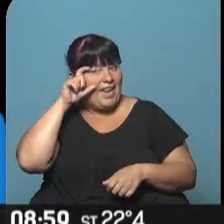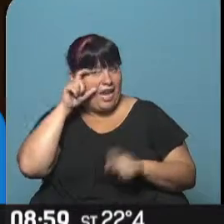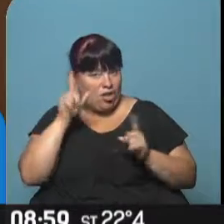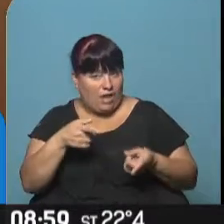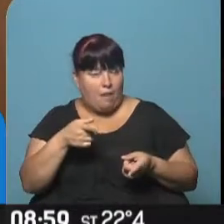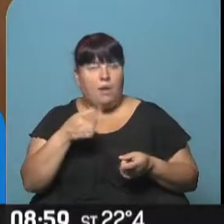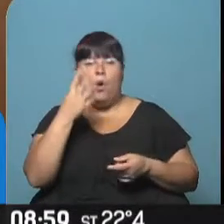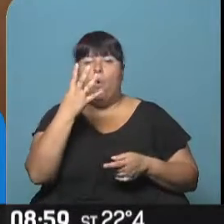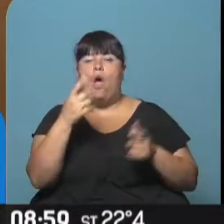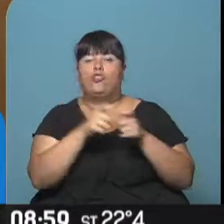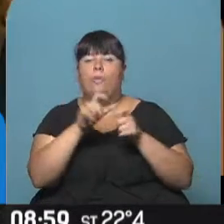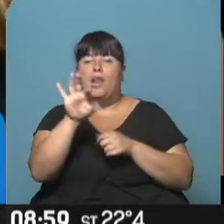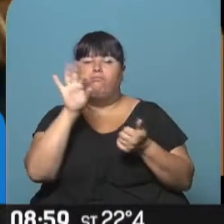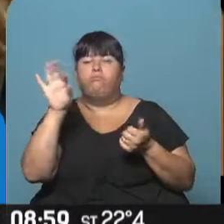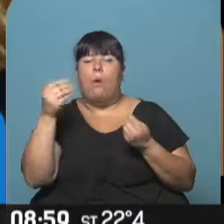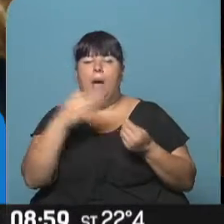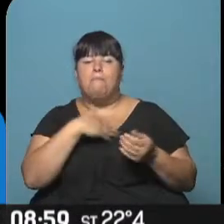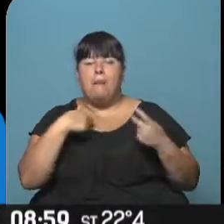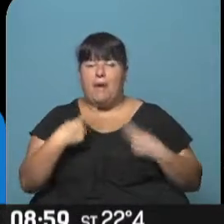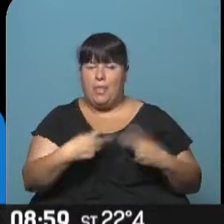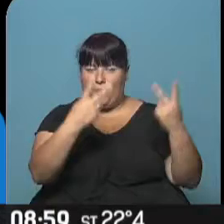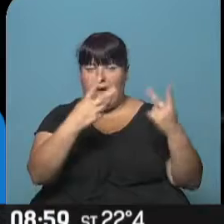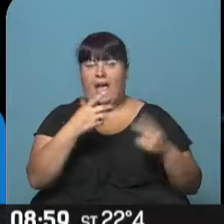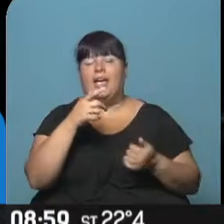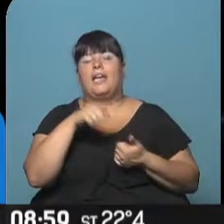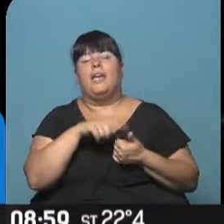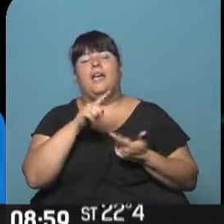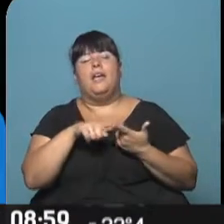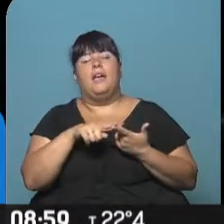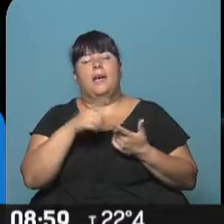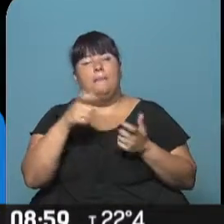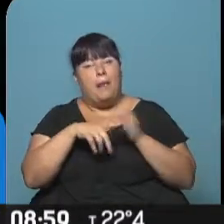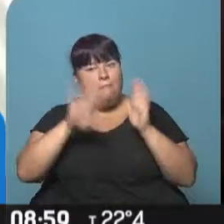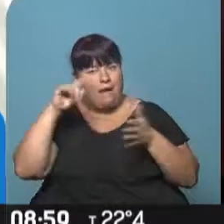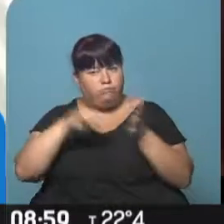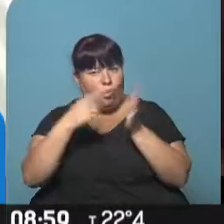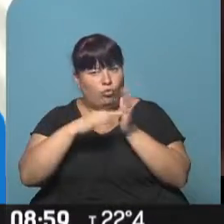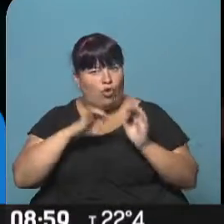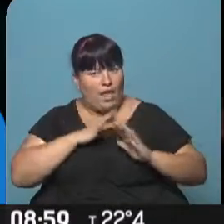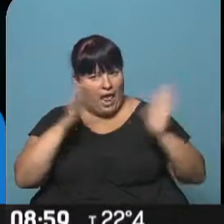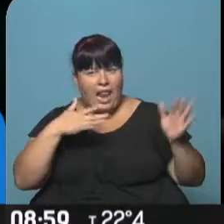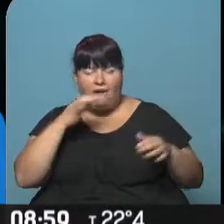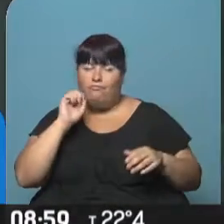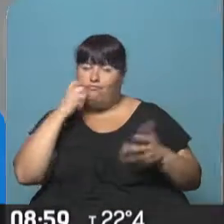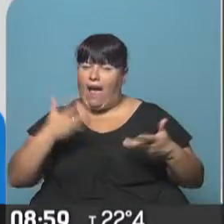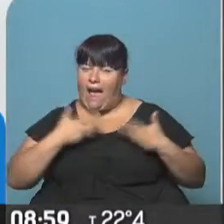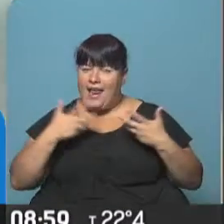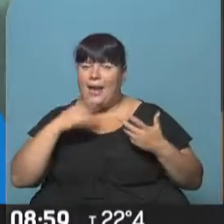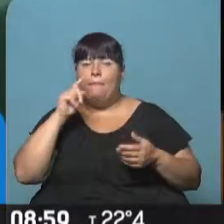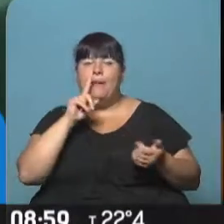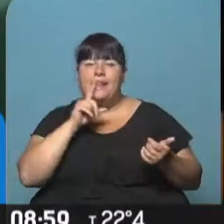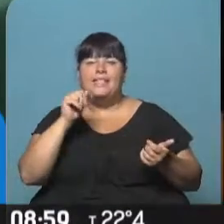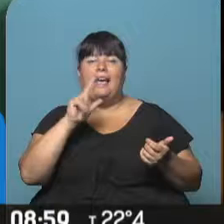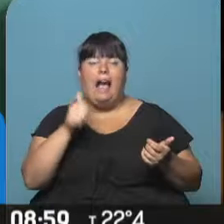inclusive, las cuatro películas seleccionadas son Mamá se fue de viaje, de Ariel Vinograd, la película más taquillera del año, realmente entretenidísima, con Diego Peretti y